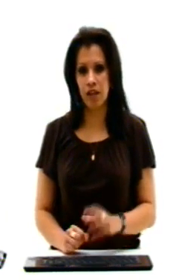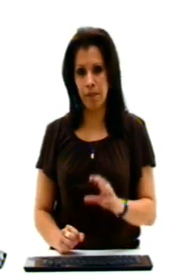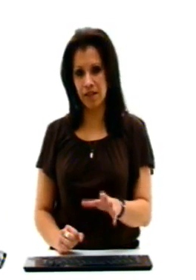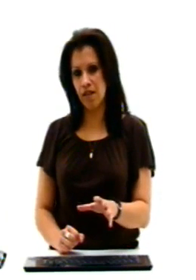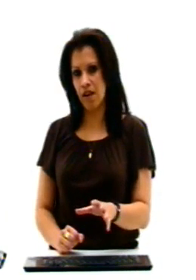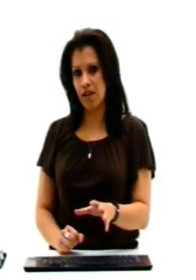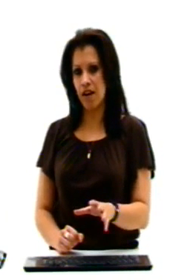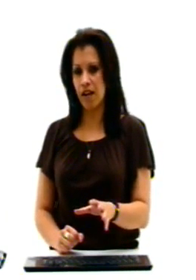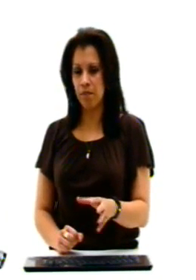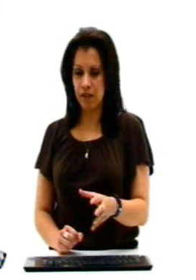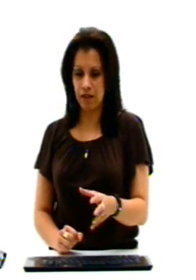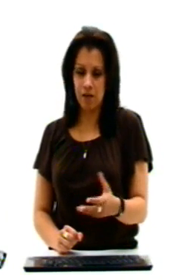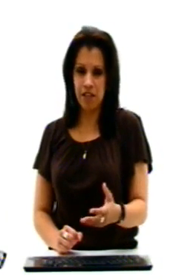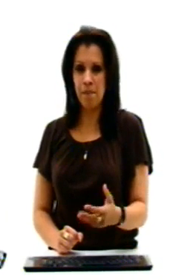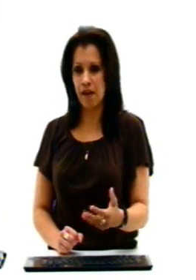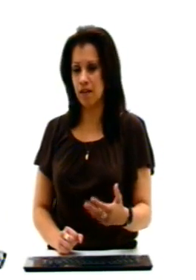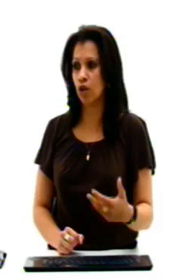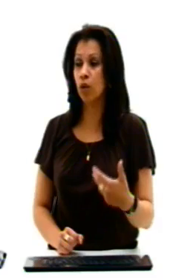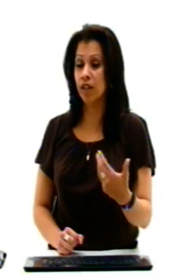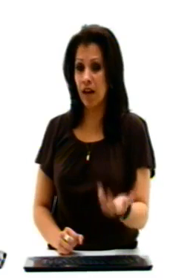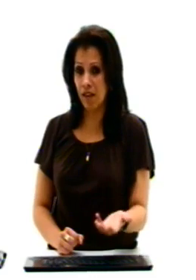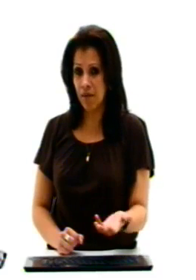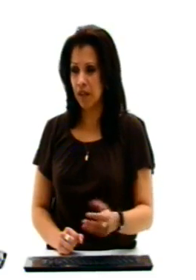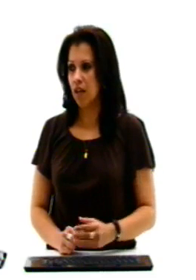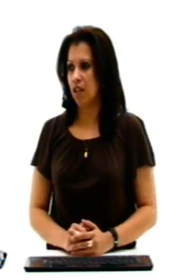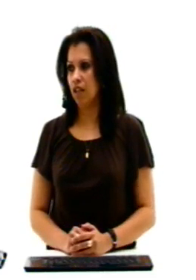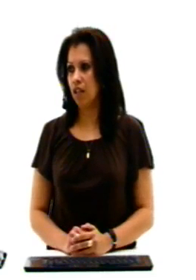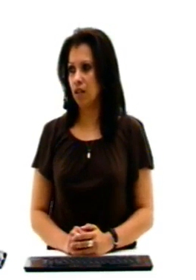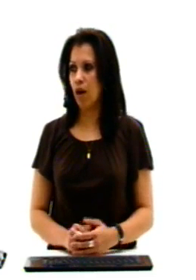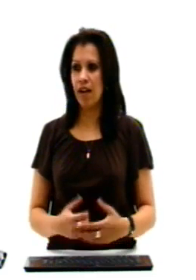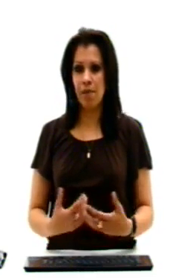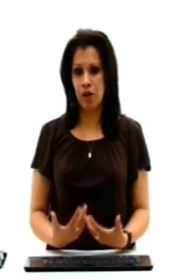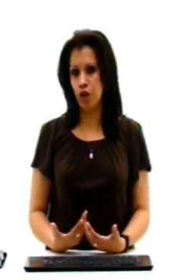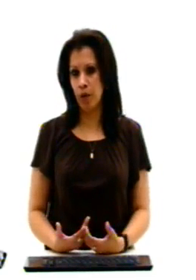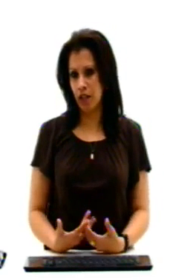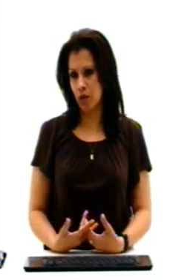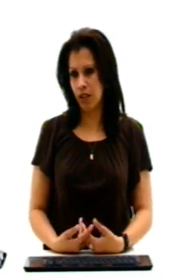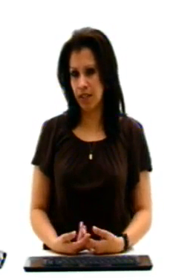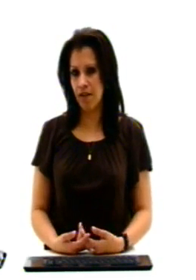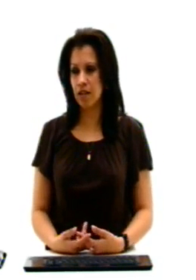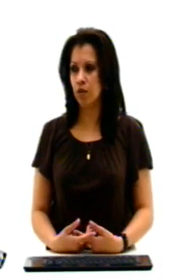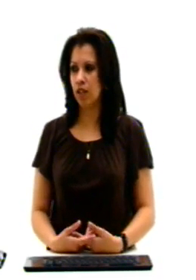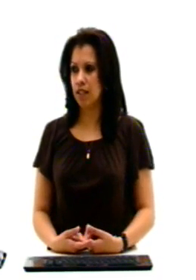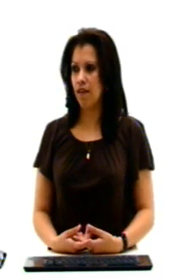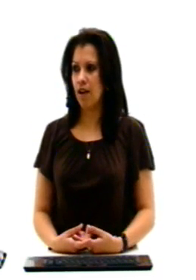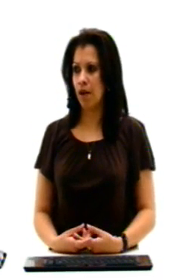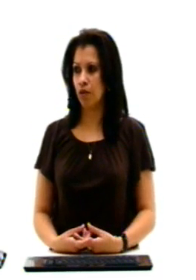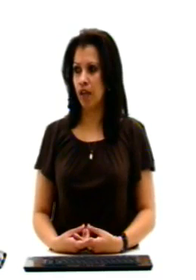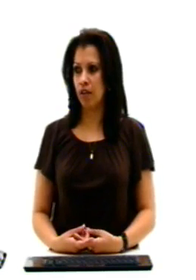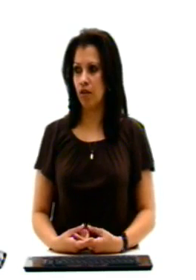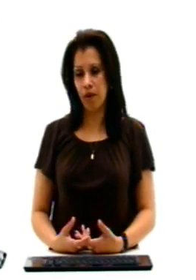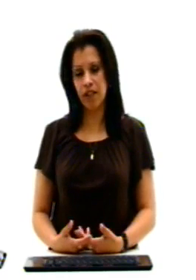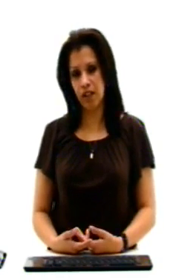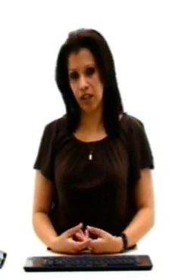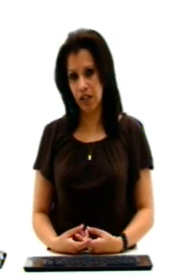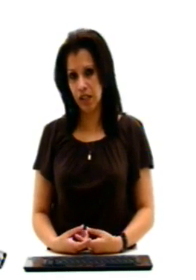terreno en que parte de ella era servía para ser cultivada y cuál era la mano de obra que se utilizaba se utilizaba la mano